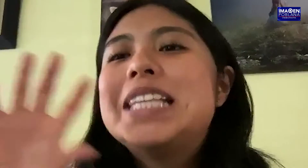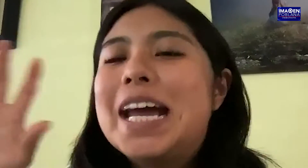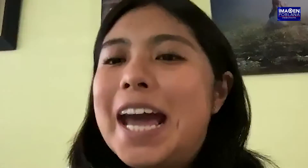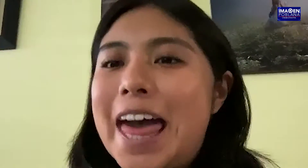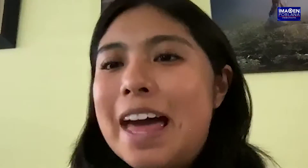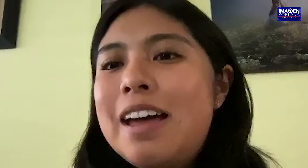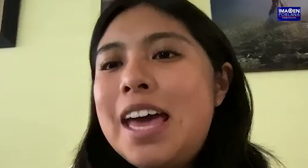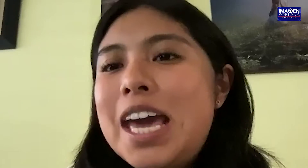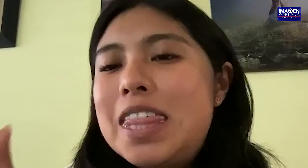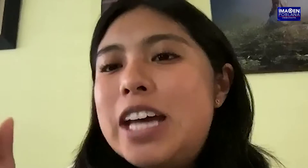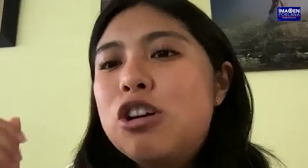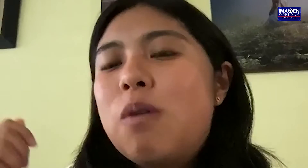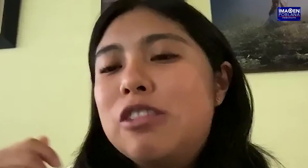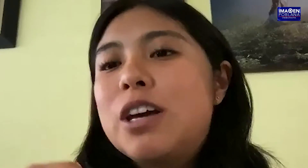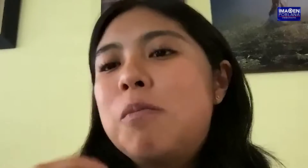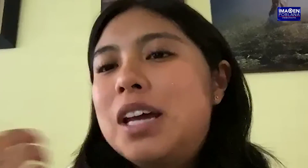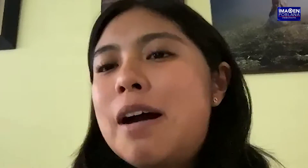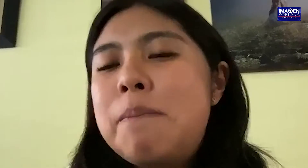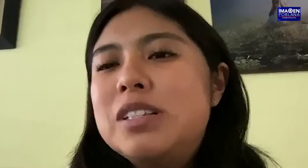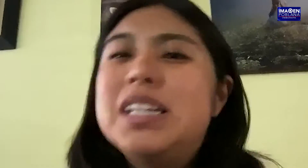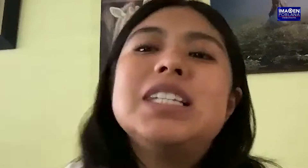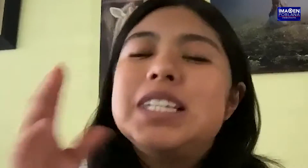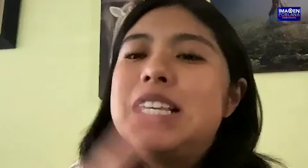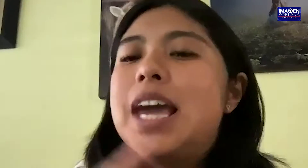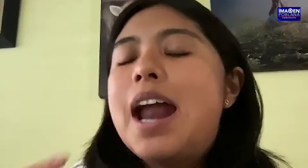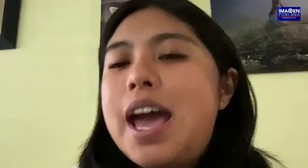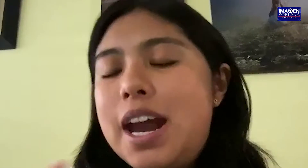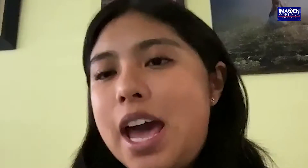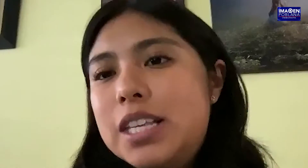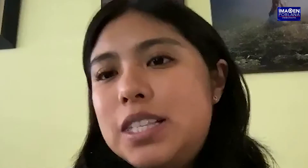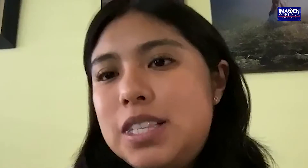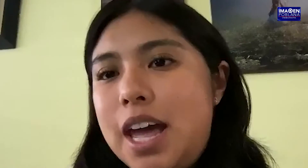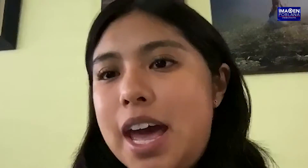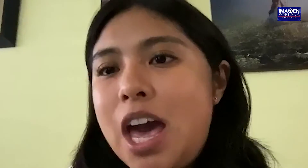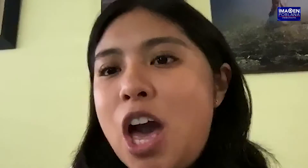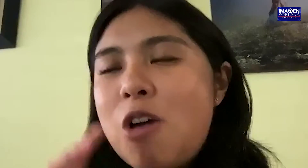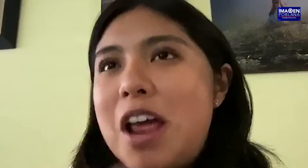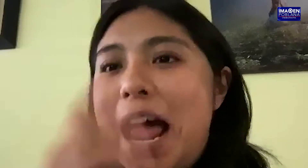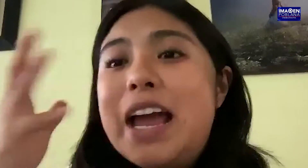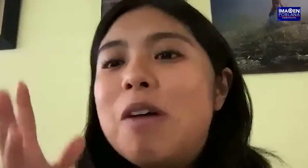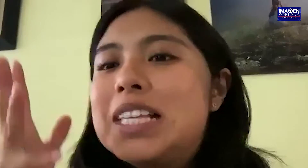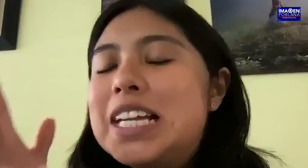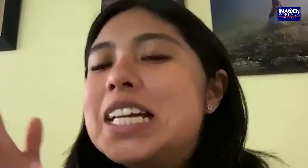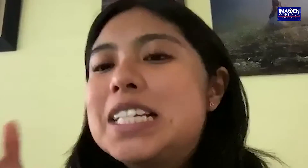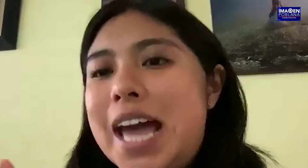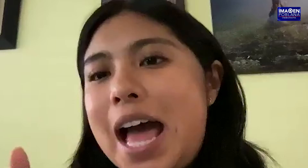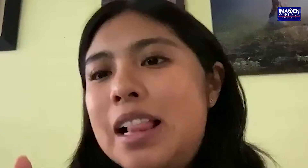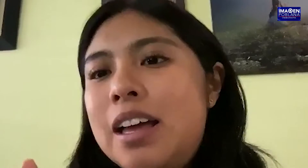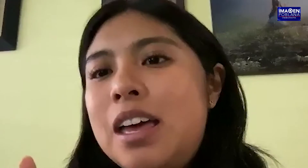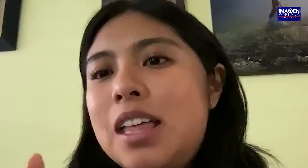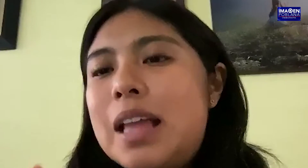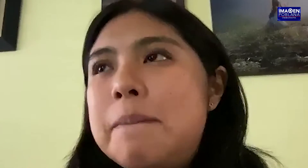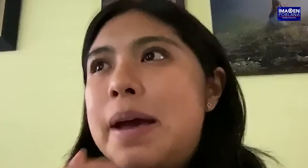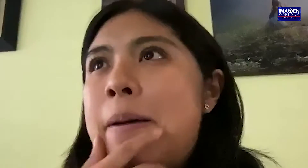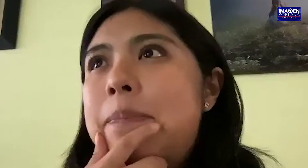persona segregada, y de hecho cuando se comunicaba por señas ni siquiera era la lengua de señas real.